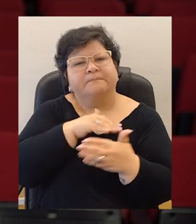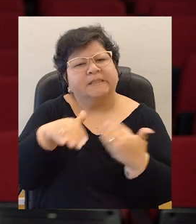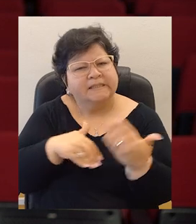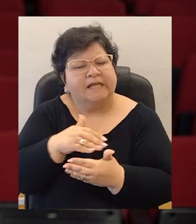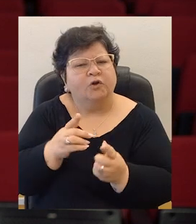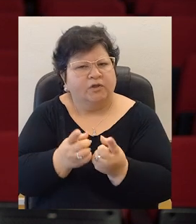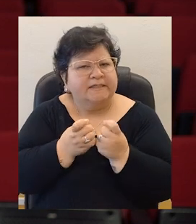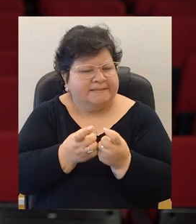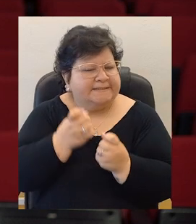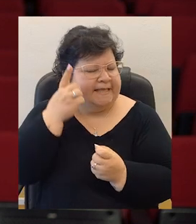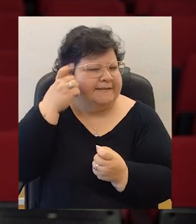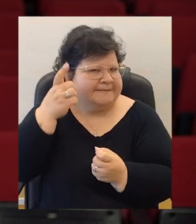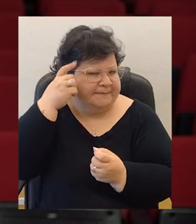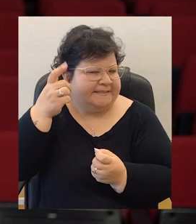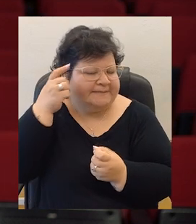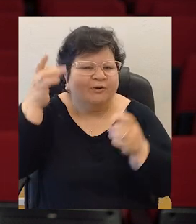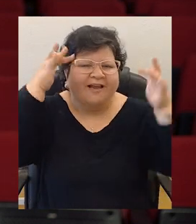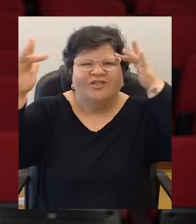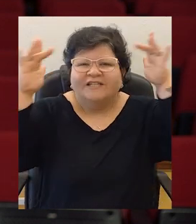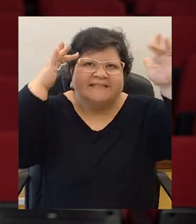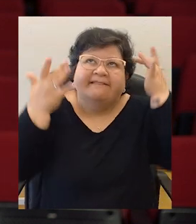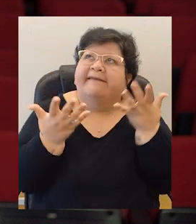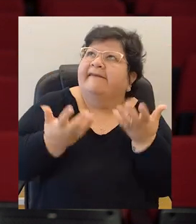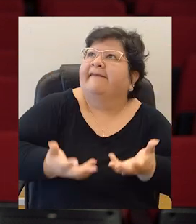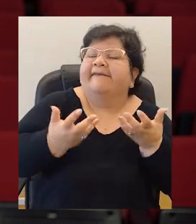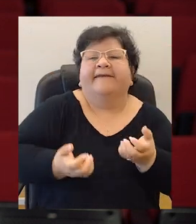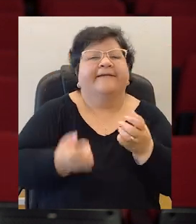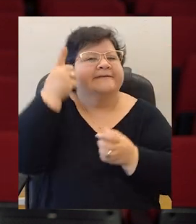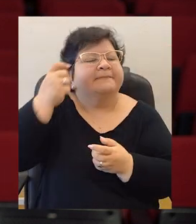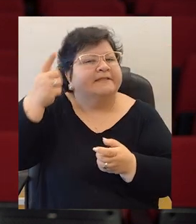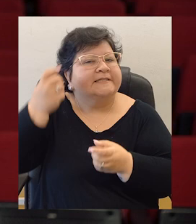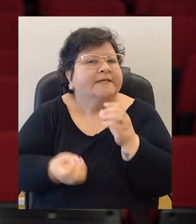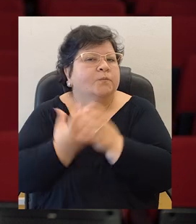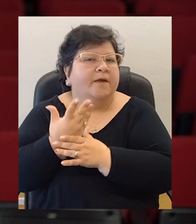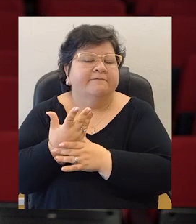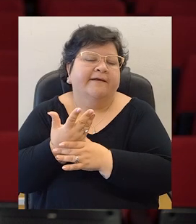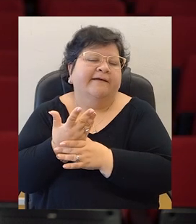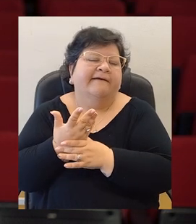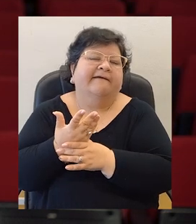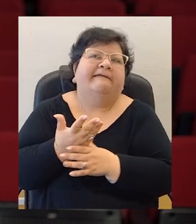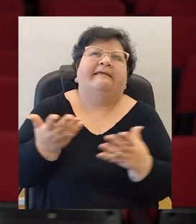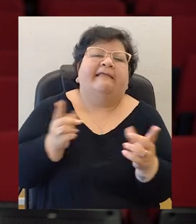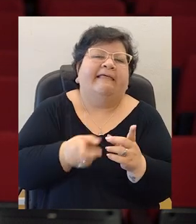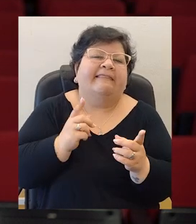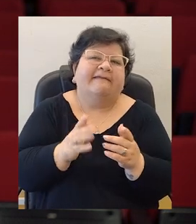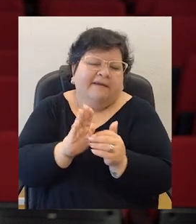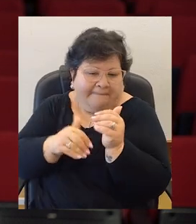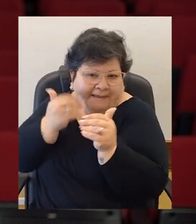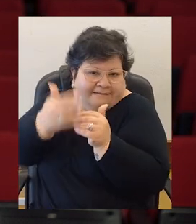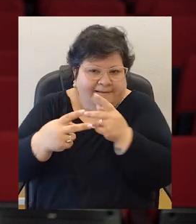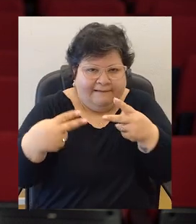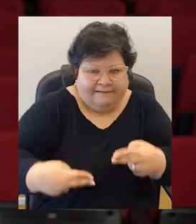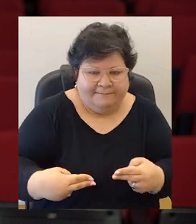la necesidad de tener nuevas experiencias la adolescentes tienen experiencias nuevas tiene que transgredir sino no crece eso está bien ahora